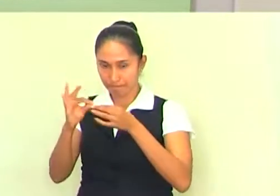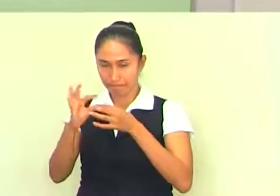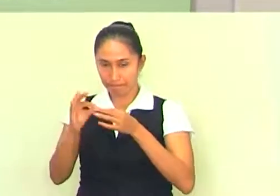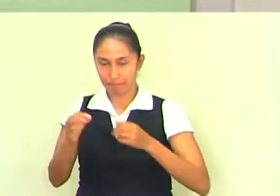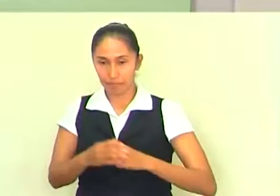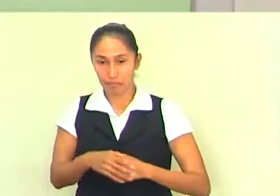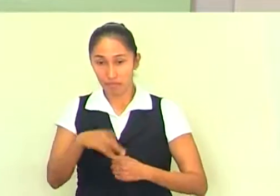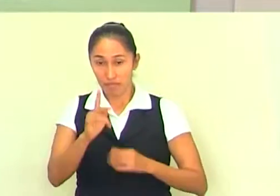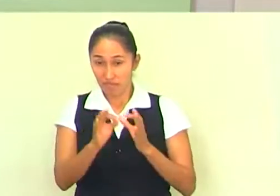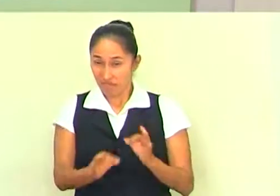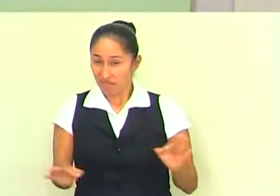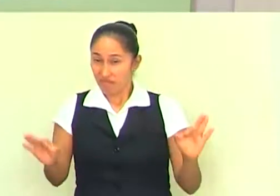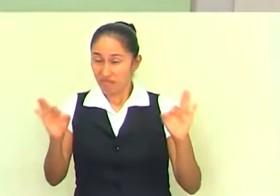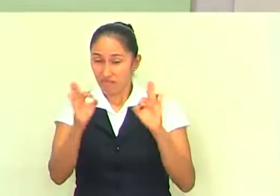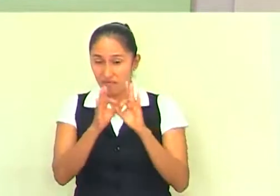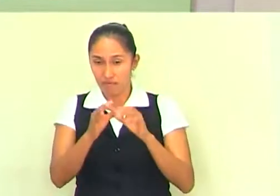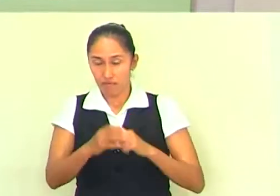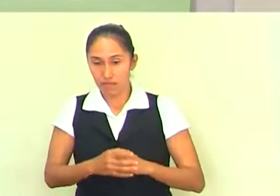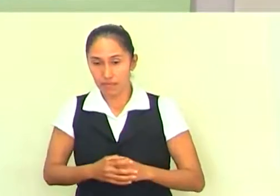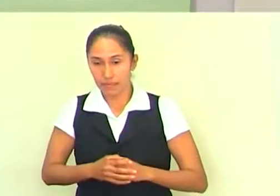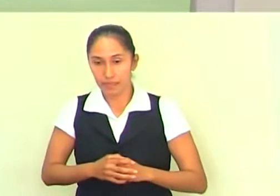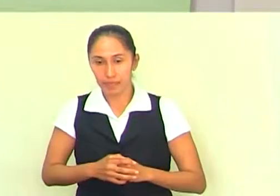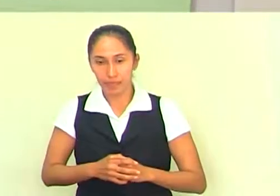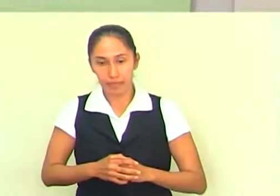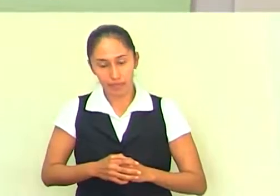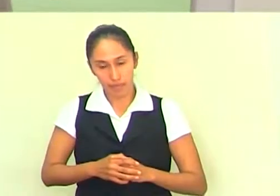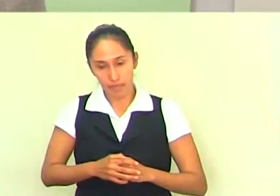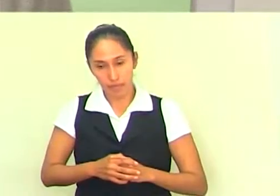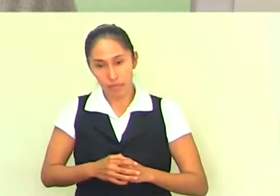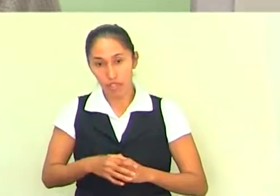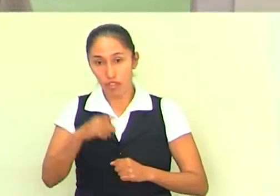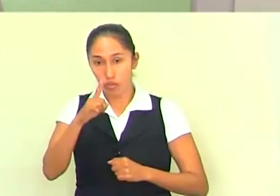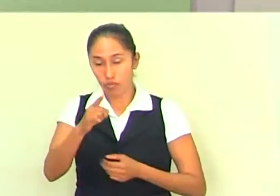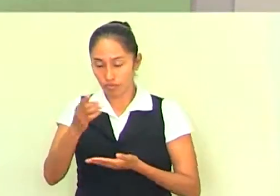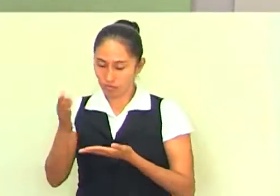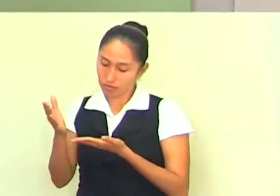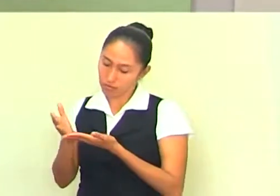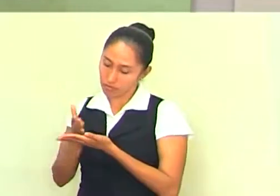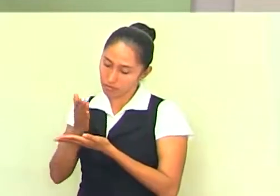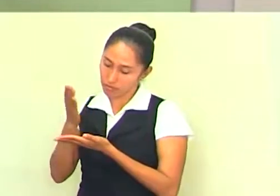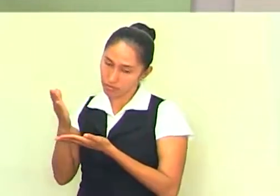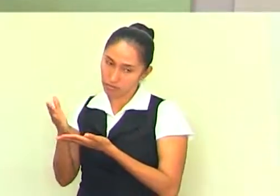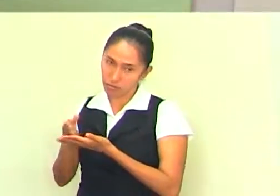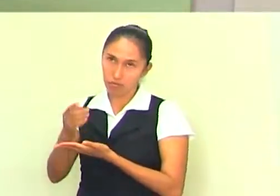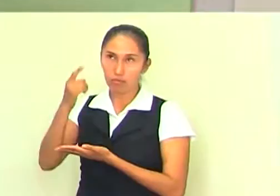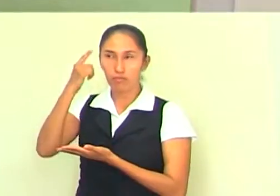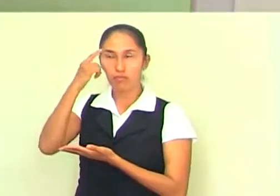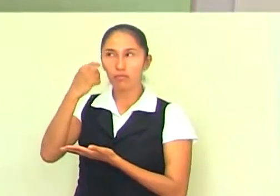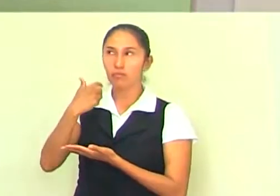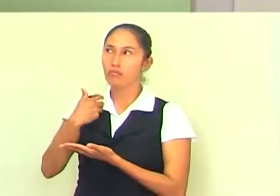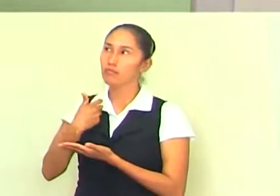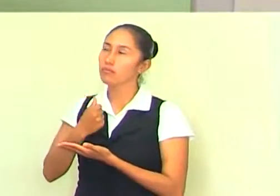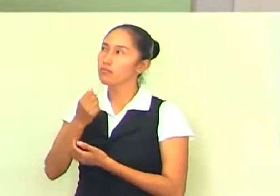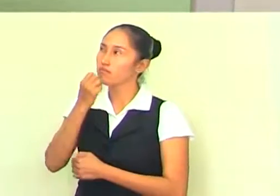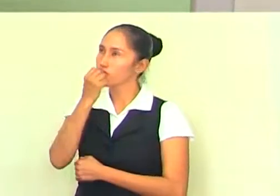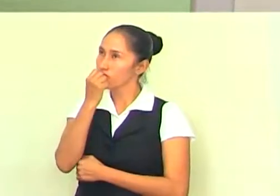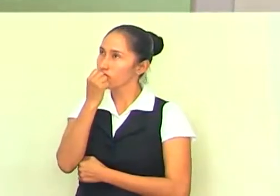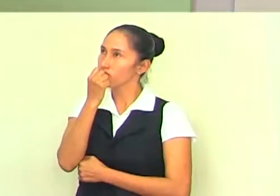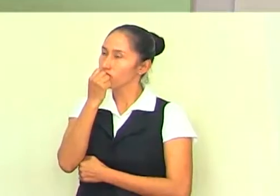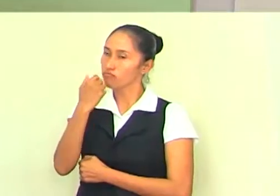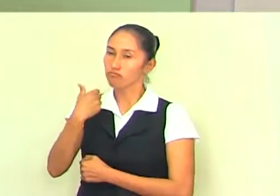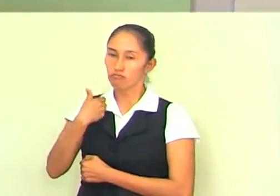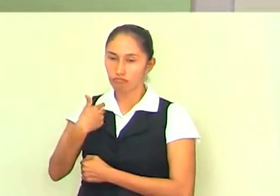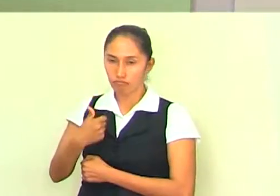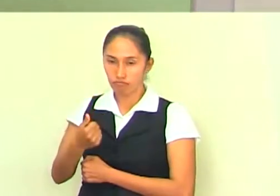importante porque a medida que tú leas, interpretes y comprendas cada uno de los conceptos,